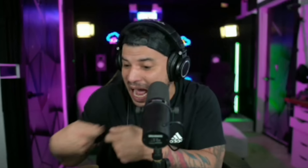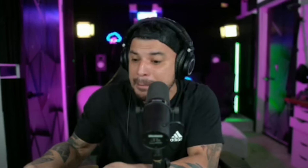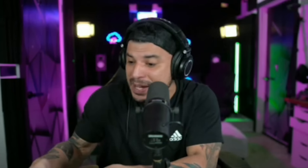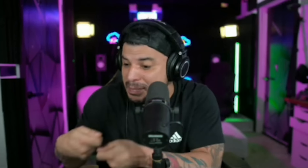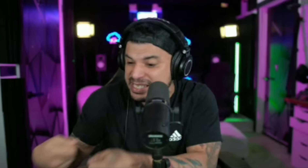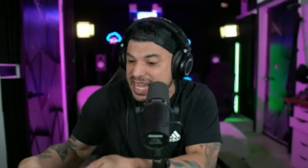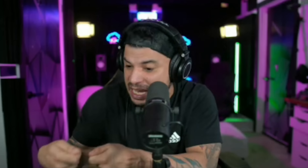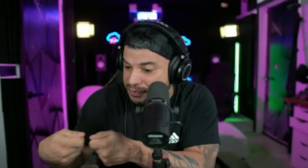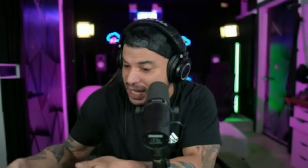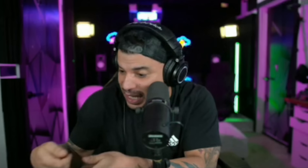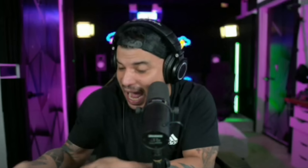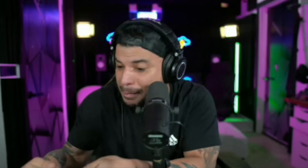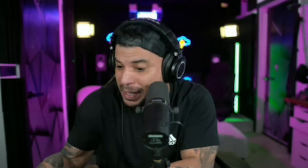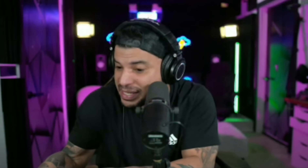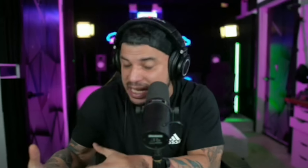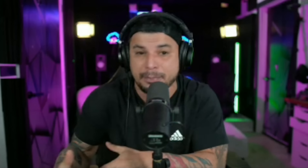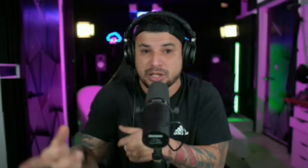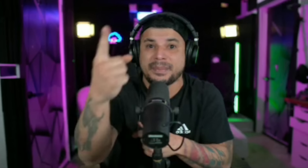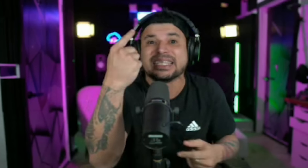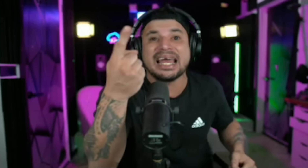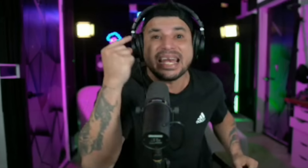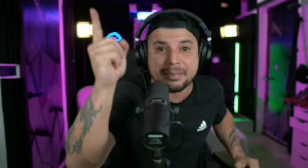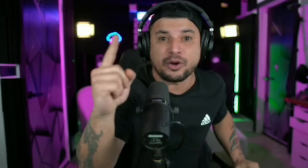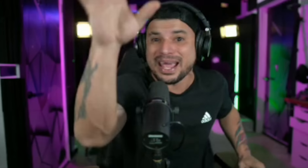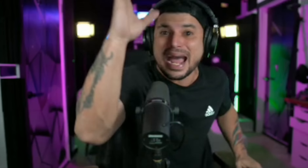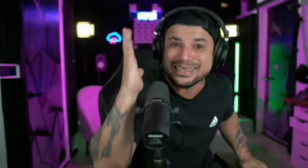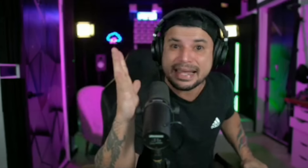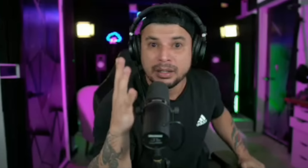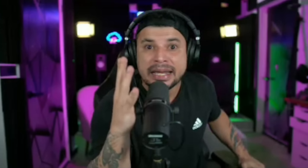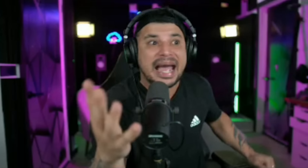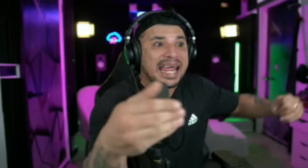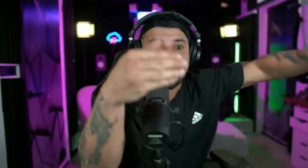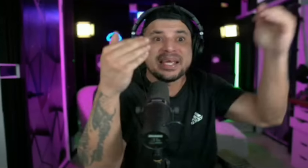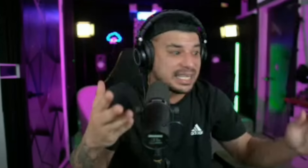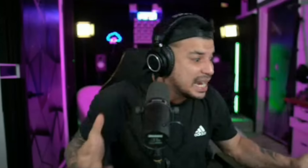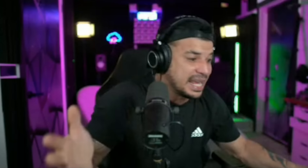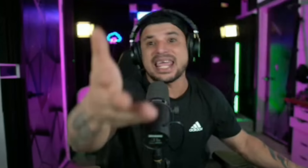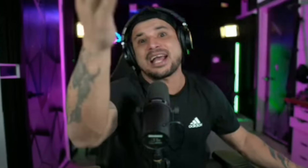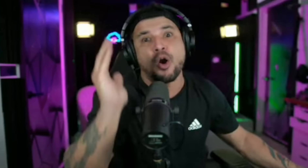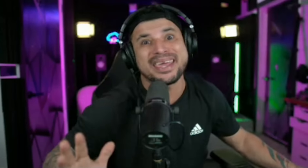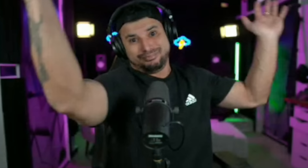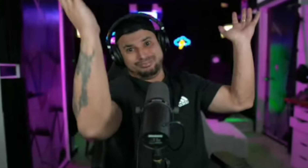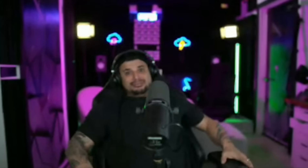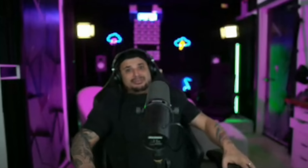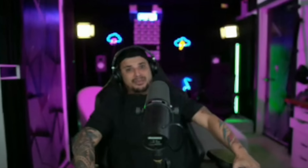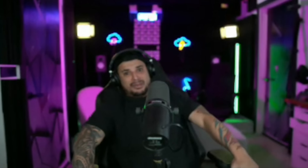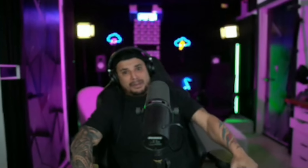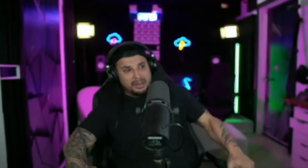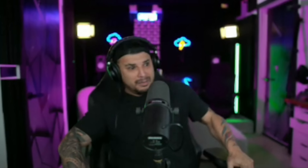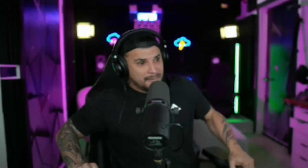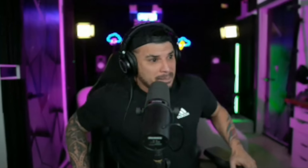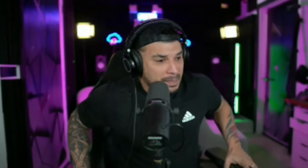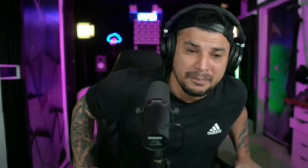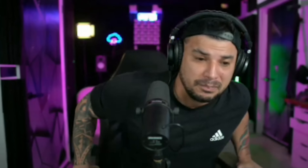pasar hambre y miseria, fíjate. Hambre y miseria. Posiblemente en el Líbano y en Gaza caigan misiles y haya comida.